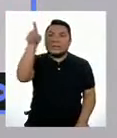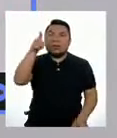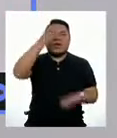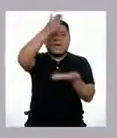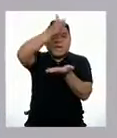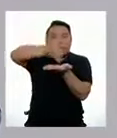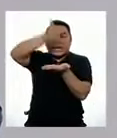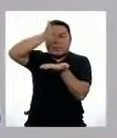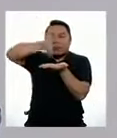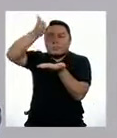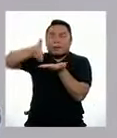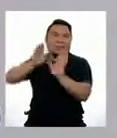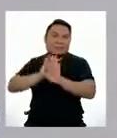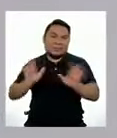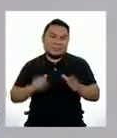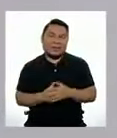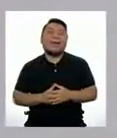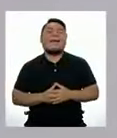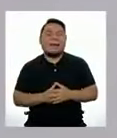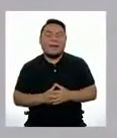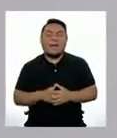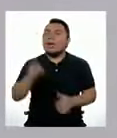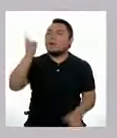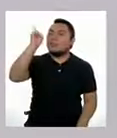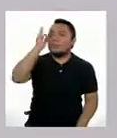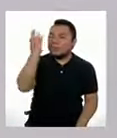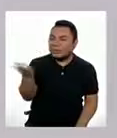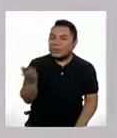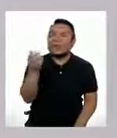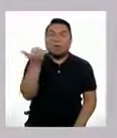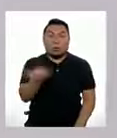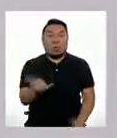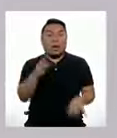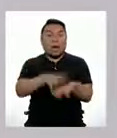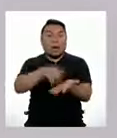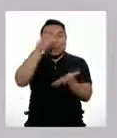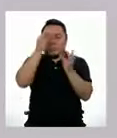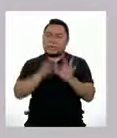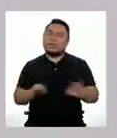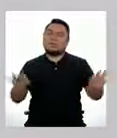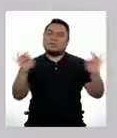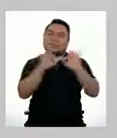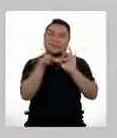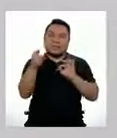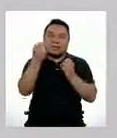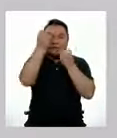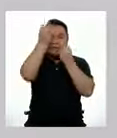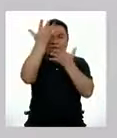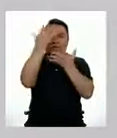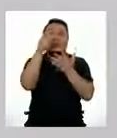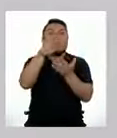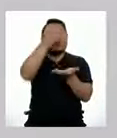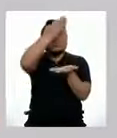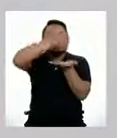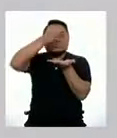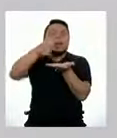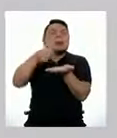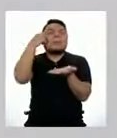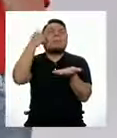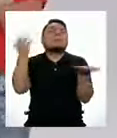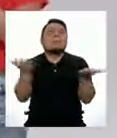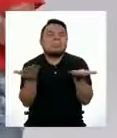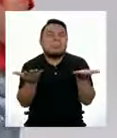de barras. Profesora, hoy hemos aprendido varias cosas muy importantes sobre los gráficos estadísticos. ¿Para qué nos sirven? Por